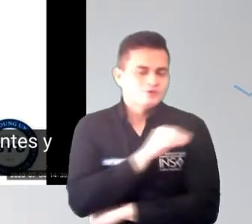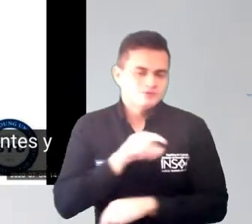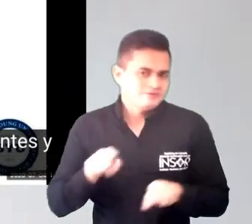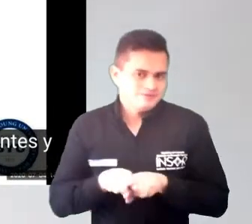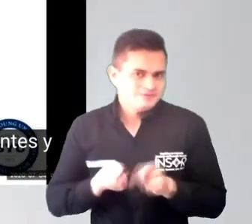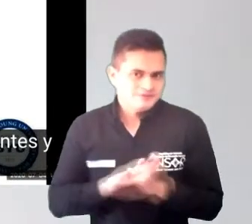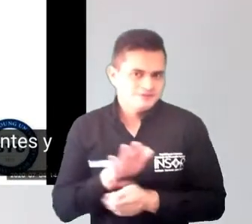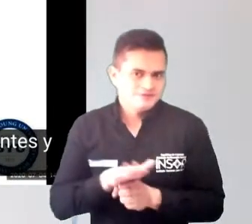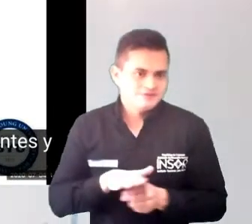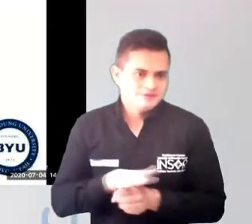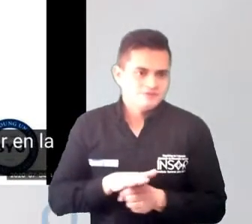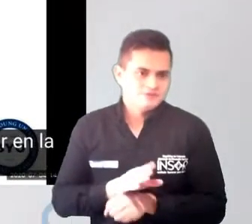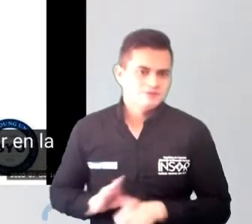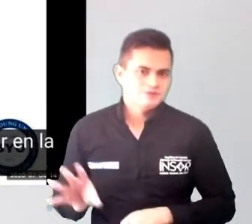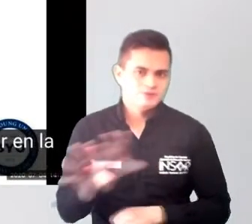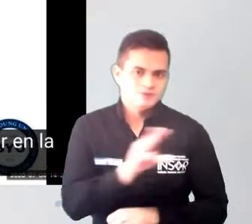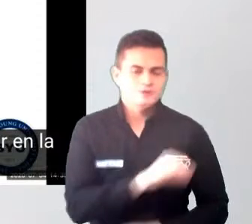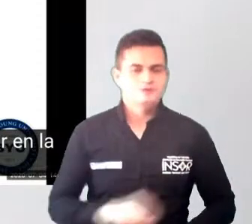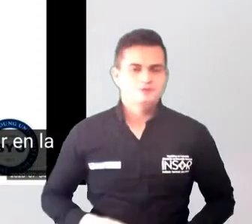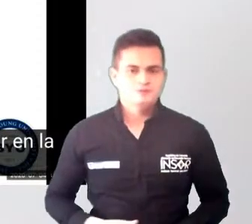Y